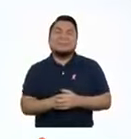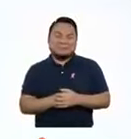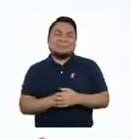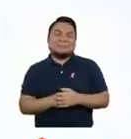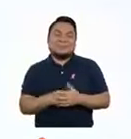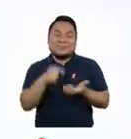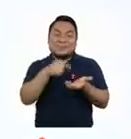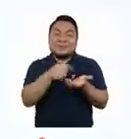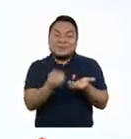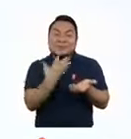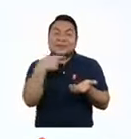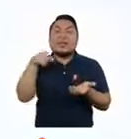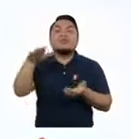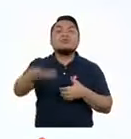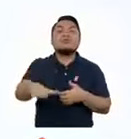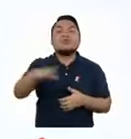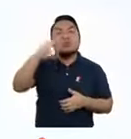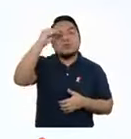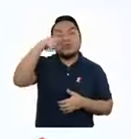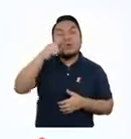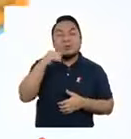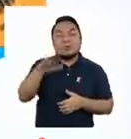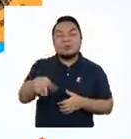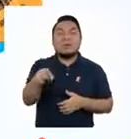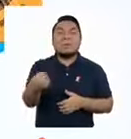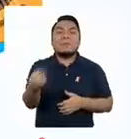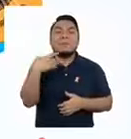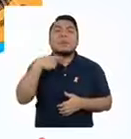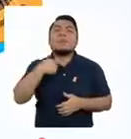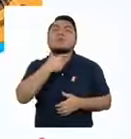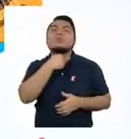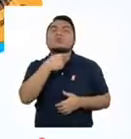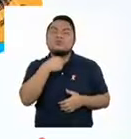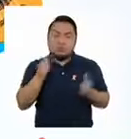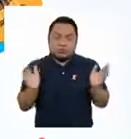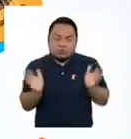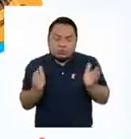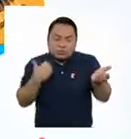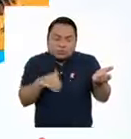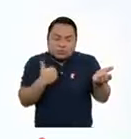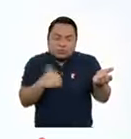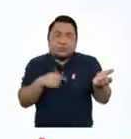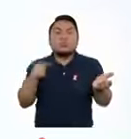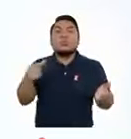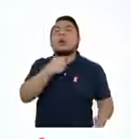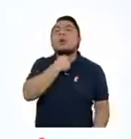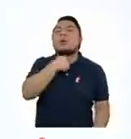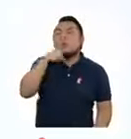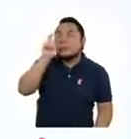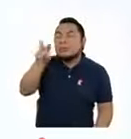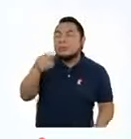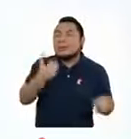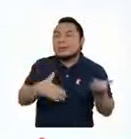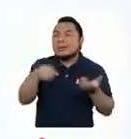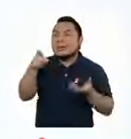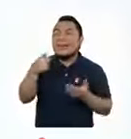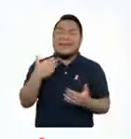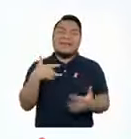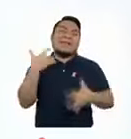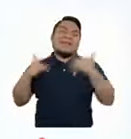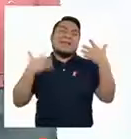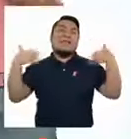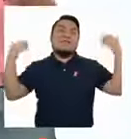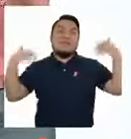Me ha llamado un niño a decirme que a él le gusta el charango, que su abuelito toca el charango y eso a él lo pone